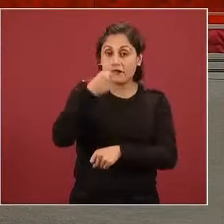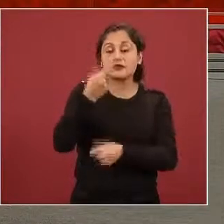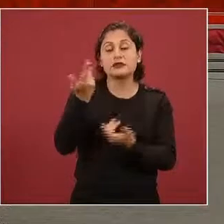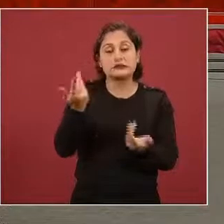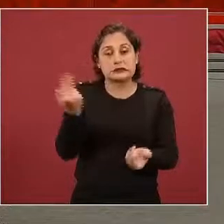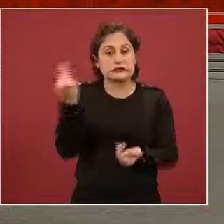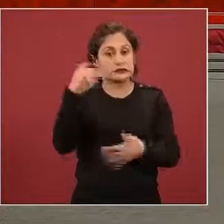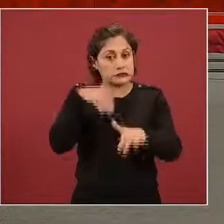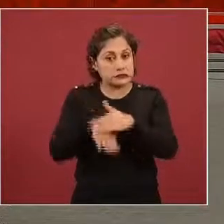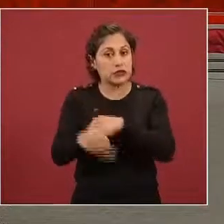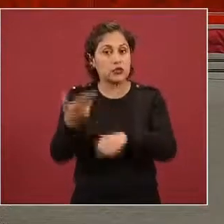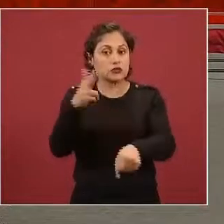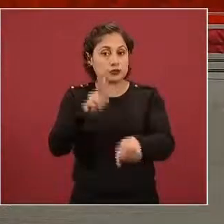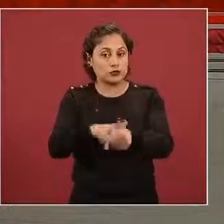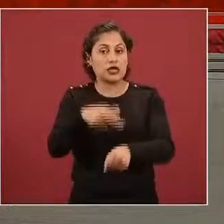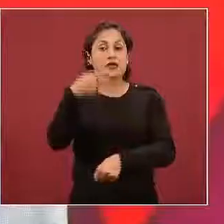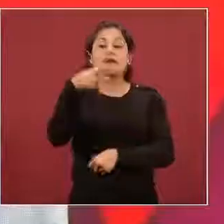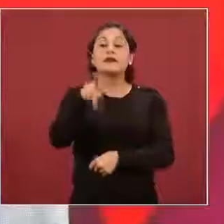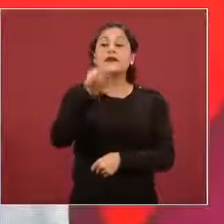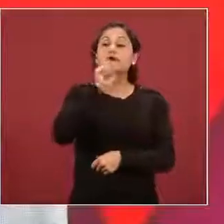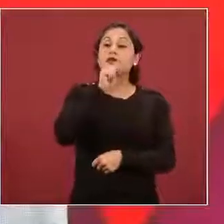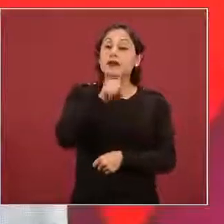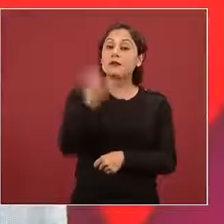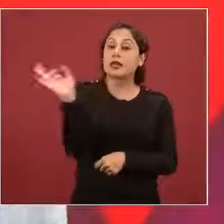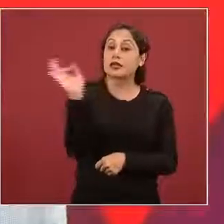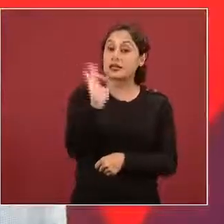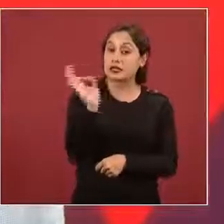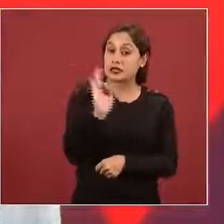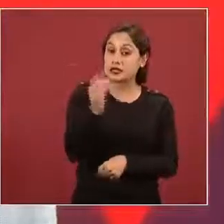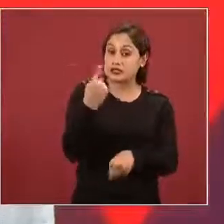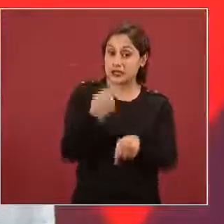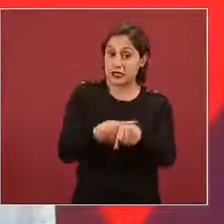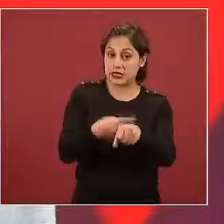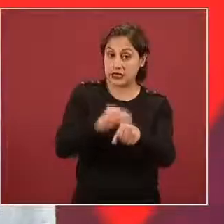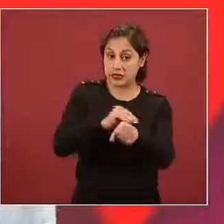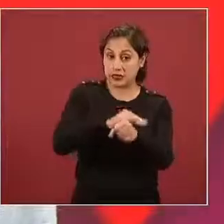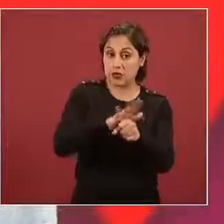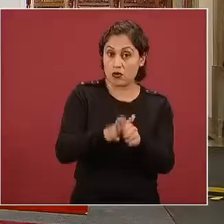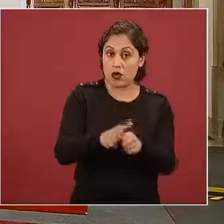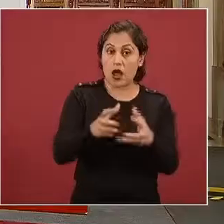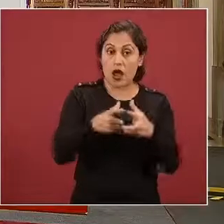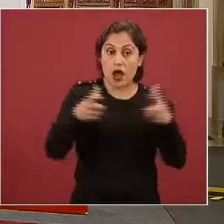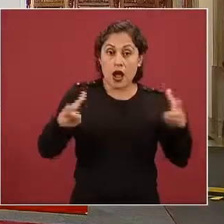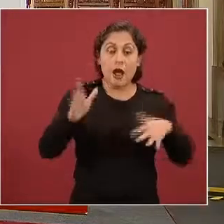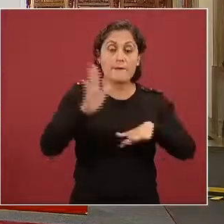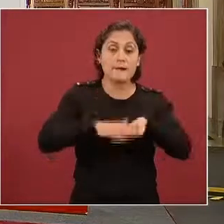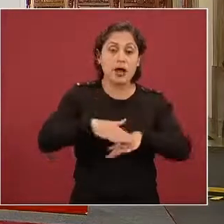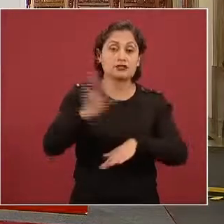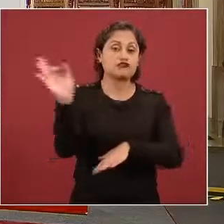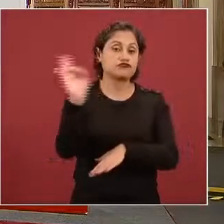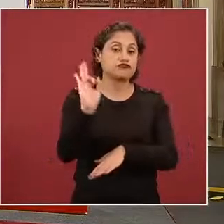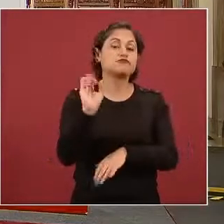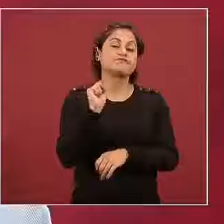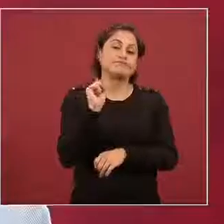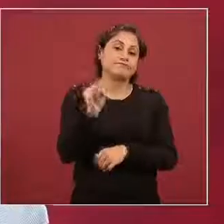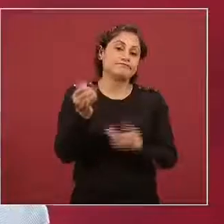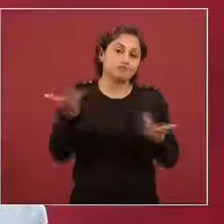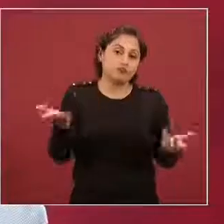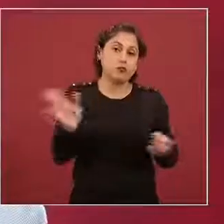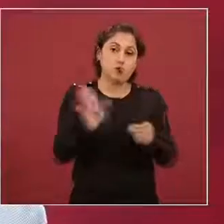podría haber un incremento en personas afectadas por COVID-19. Y ambas van a